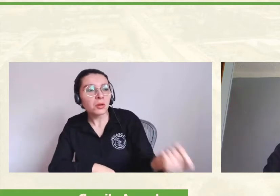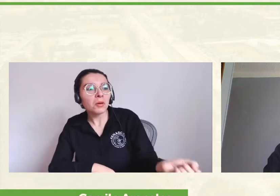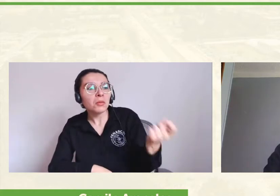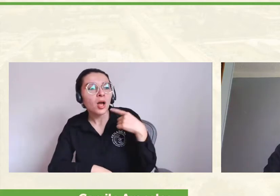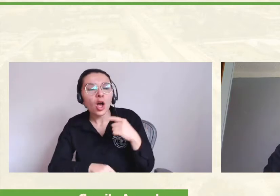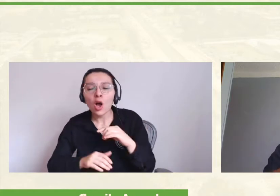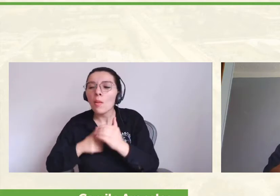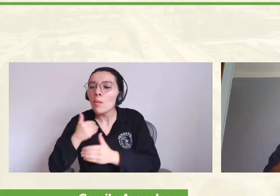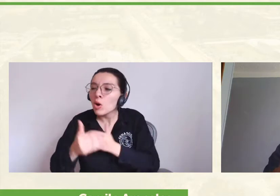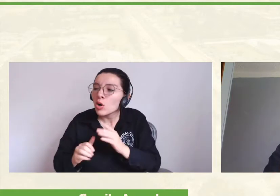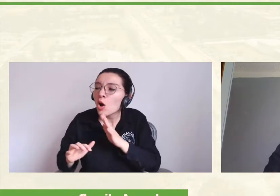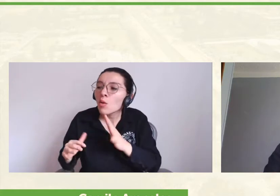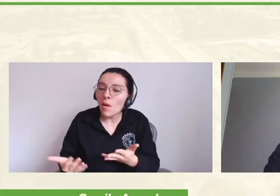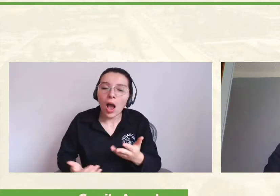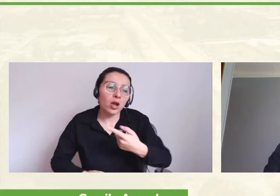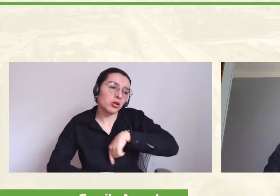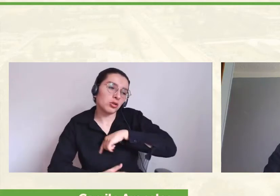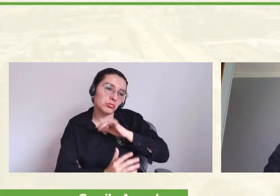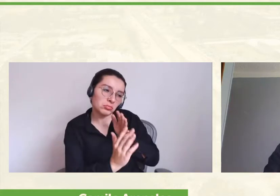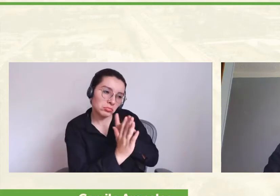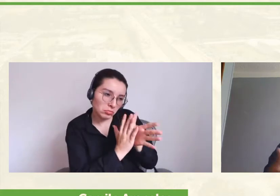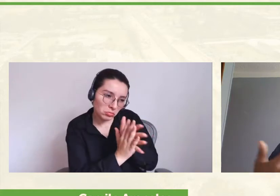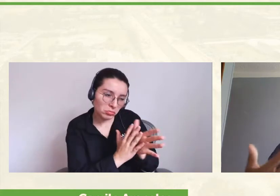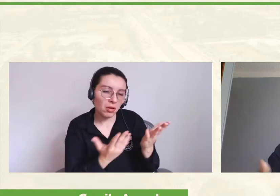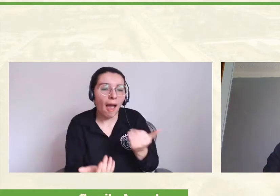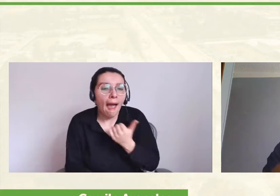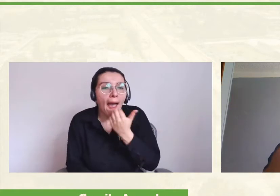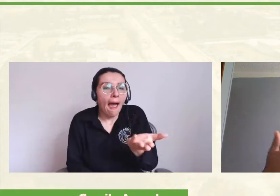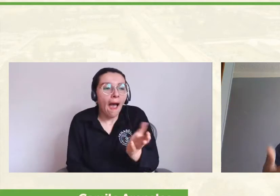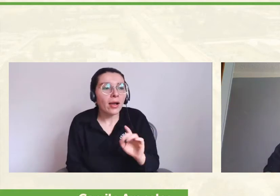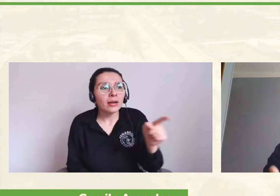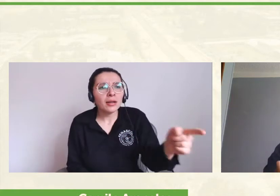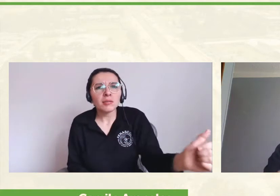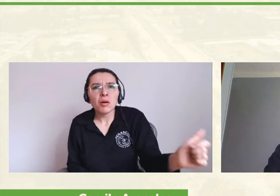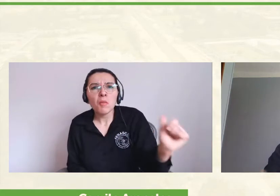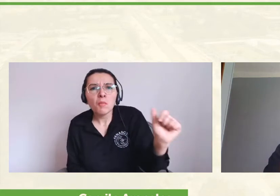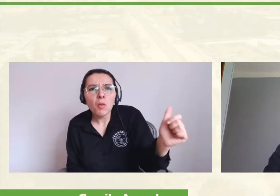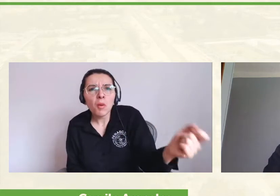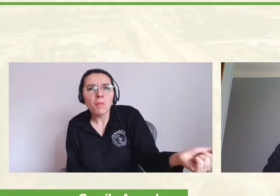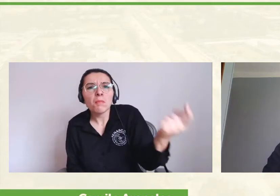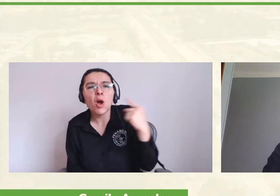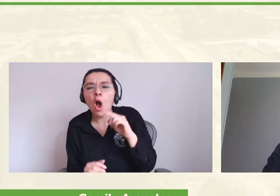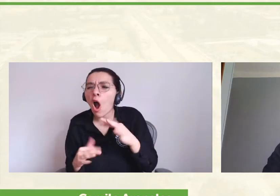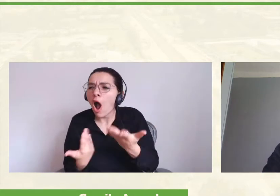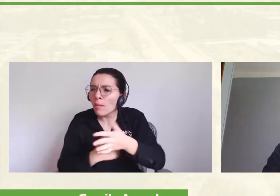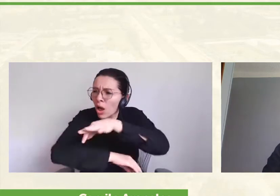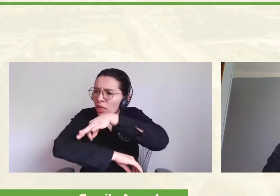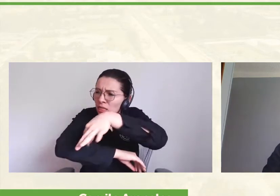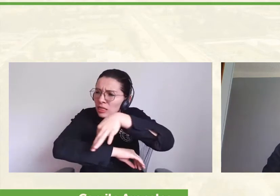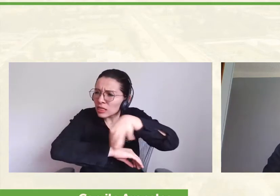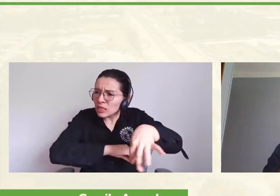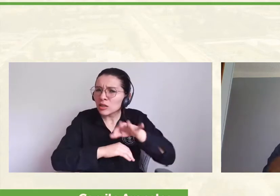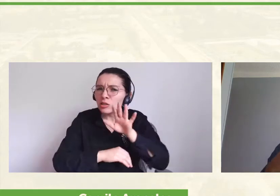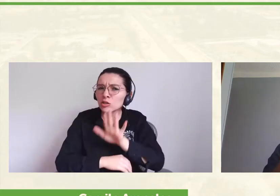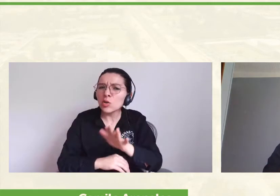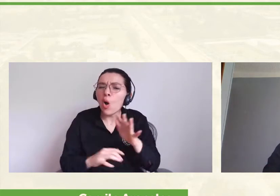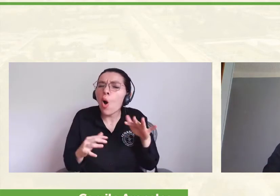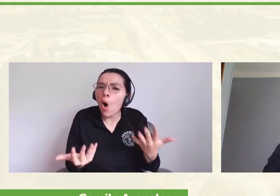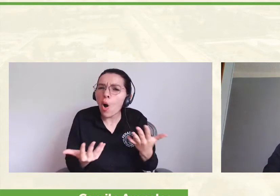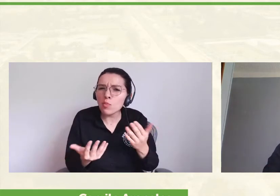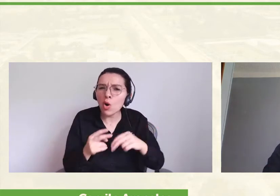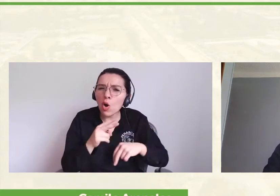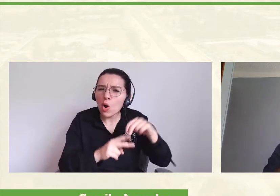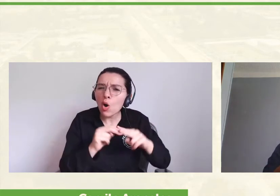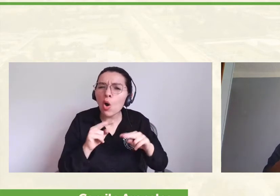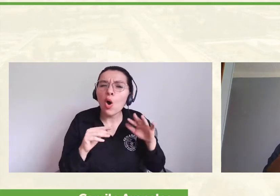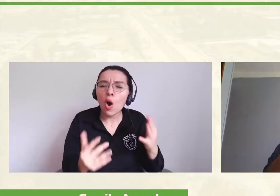les informamos, ellos quieren saber de pronto cómo van a hacer los diseños, eso también se los informamos. Comprendemos, digamos, desde las necesidades